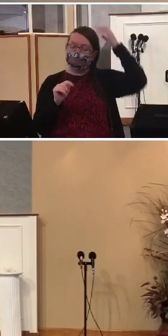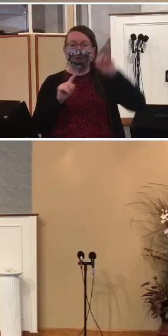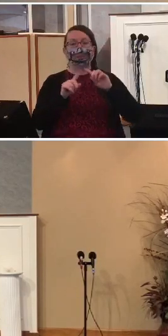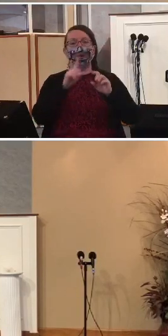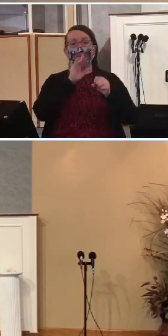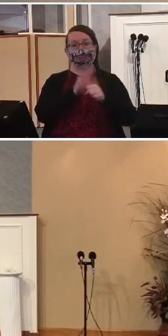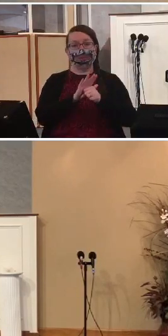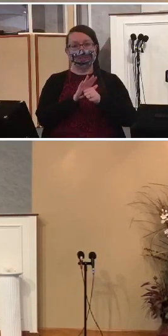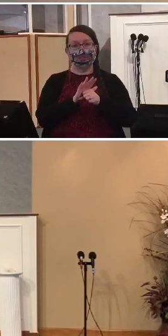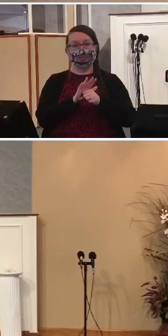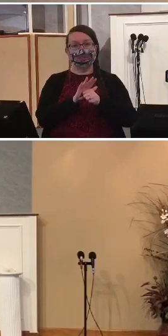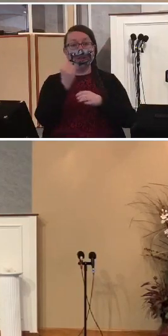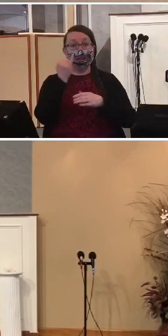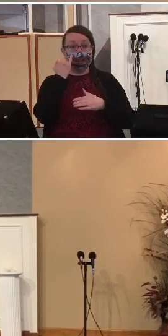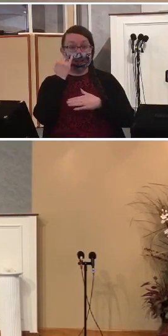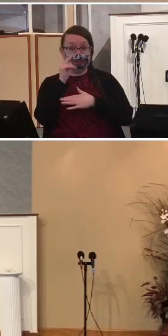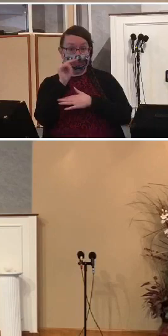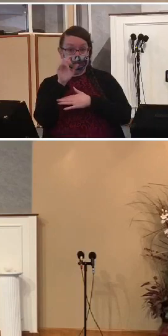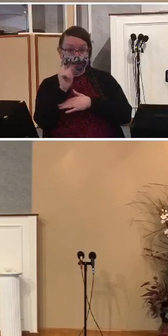esto.